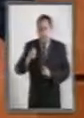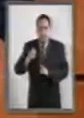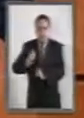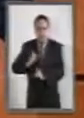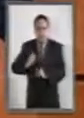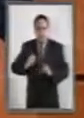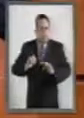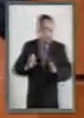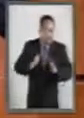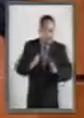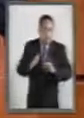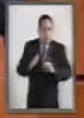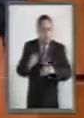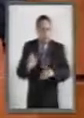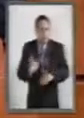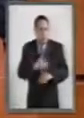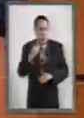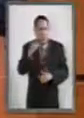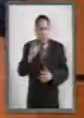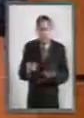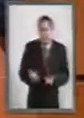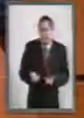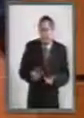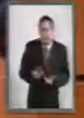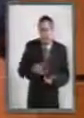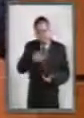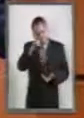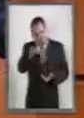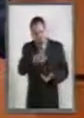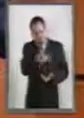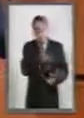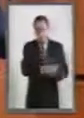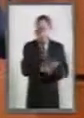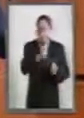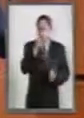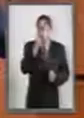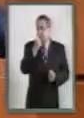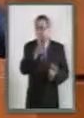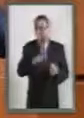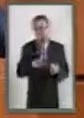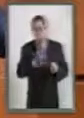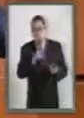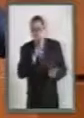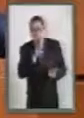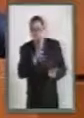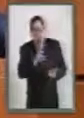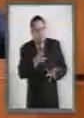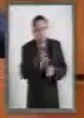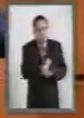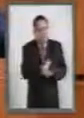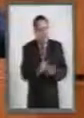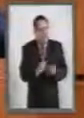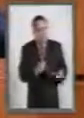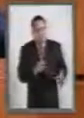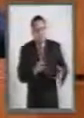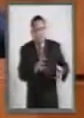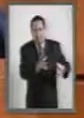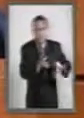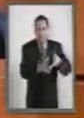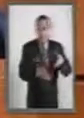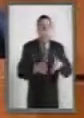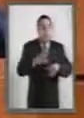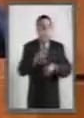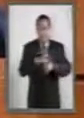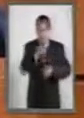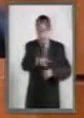la sencilla razón de una crónica debilidad de nuestras instituciones policíacas y al mismo tiempo por la letal incursión